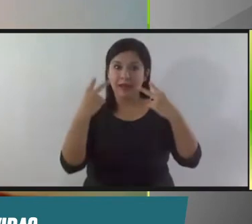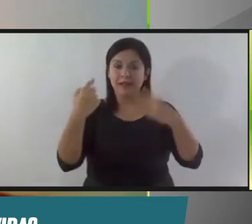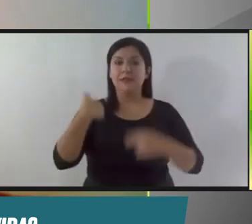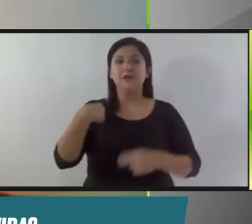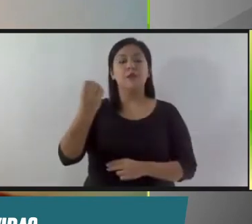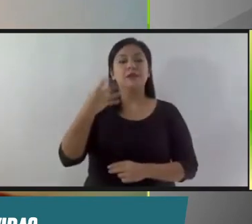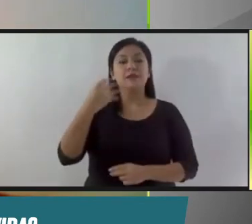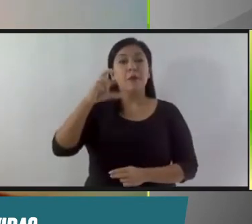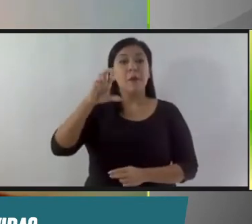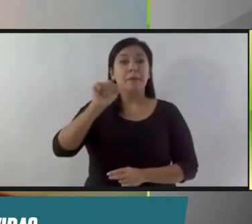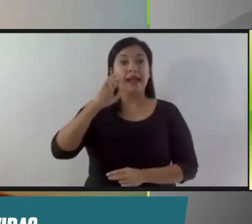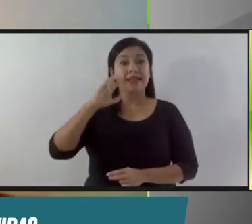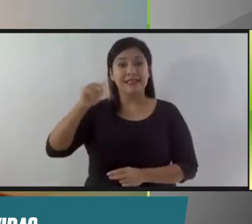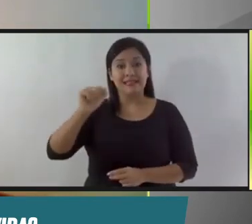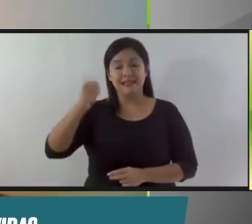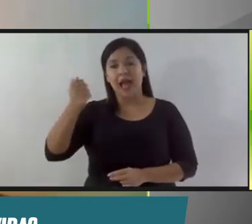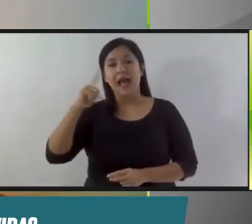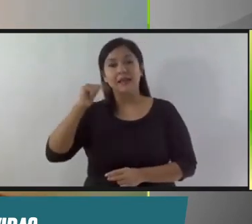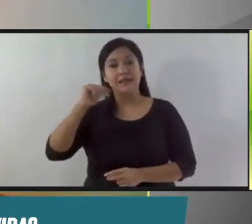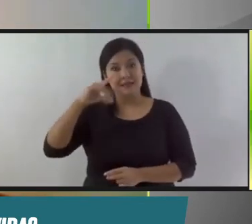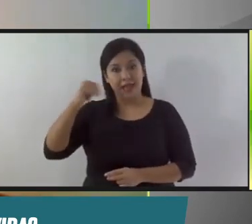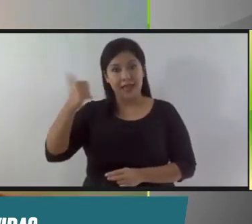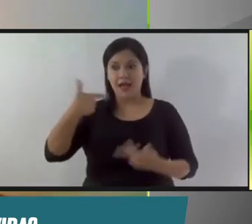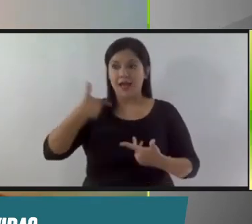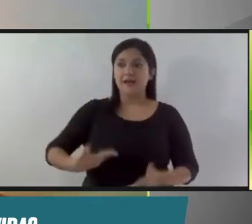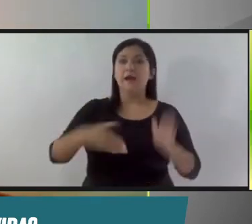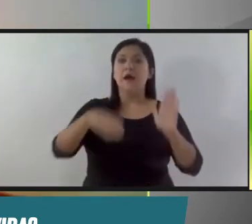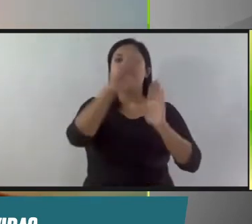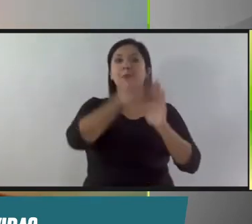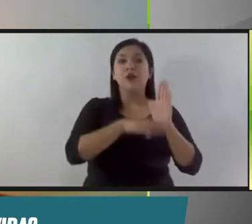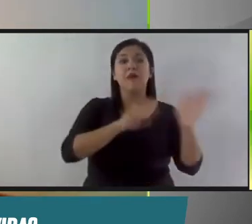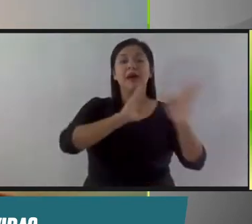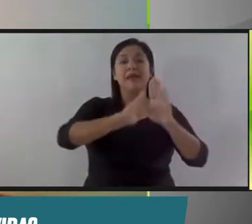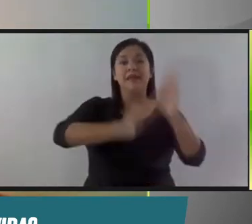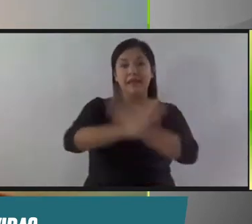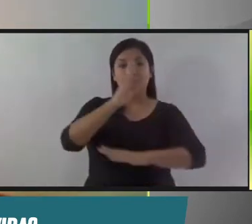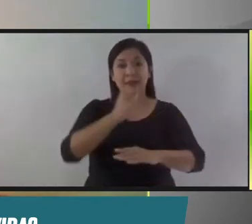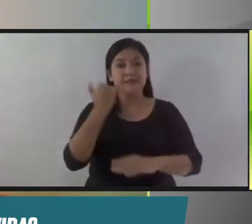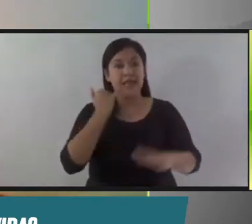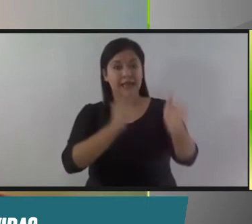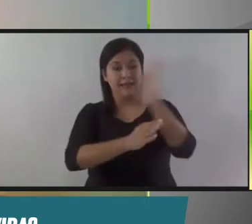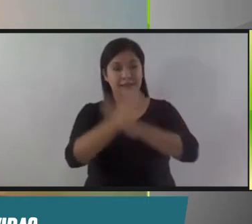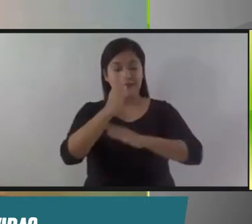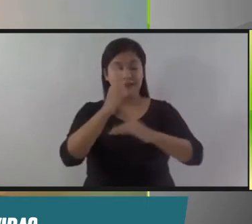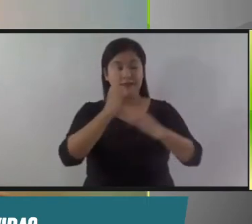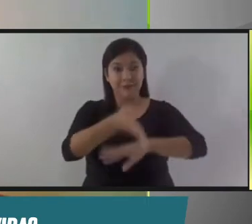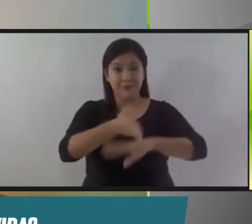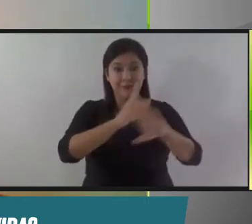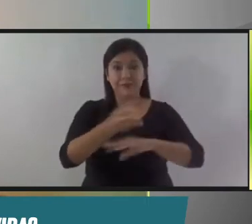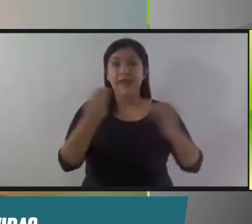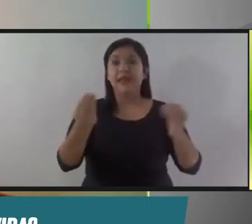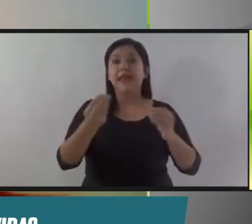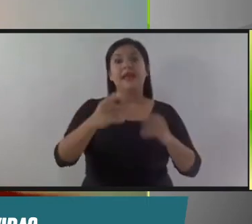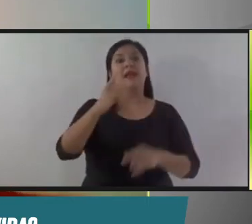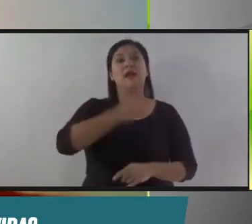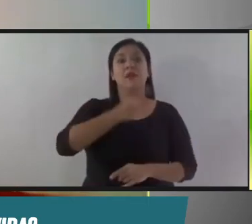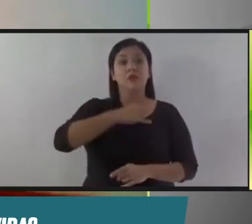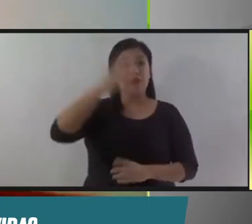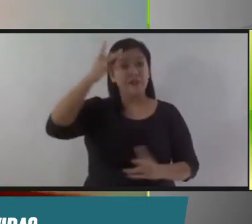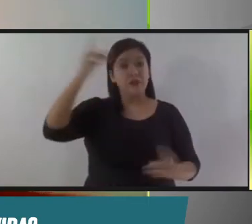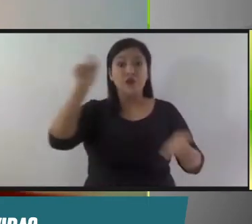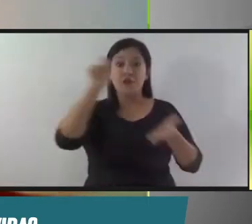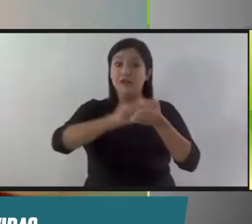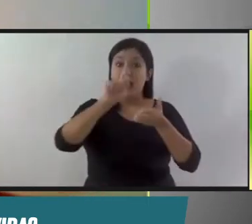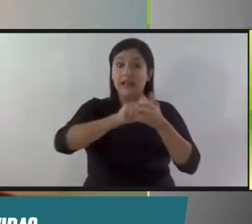Patricia Liceda y en nombre del Programa de Discapacidad y Accesibilidad dependiente de la Secretaría de Extensión de la Facultad